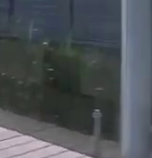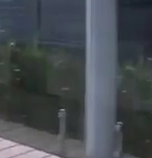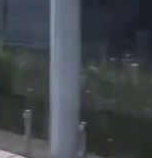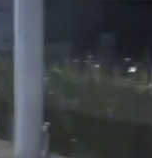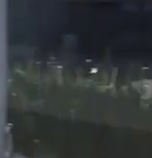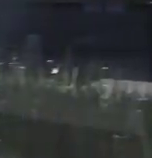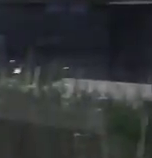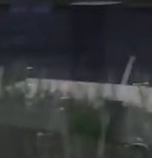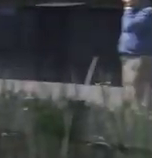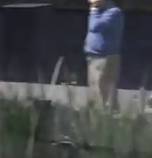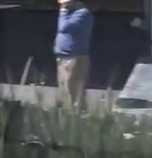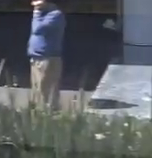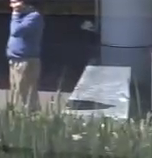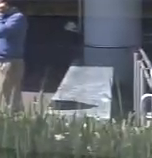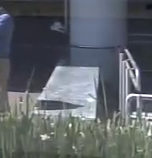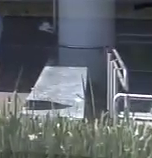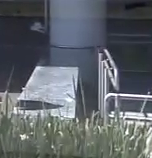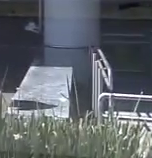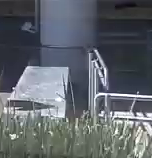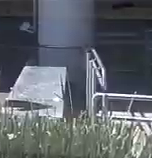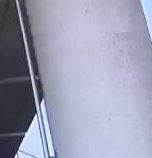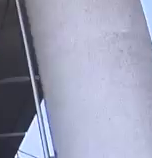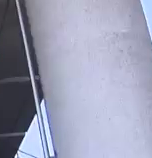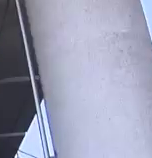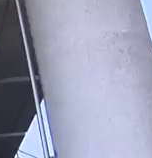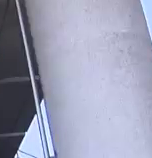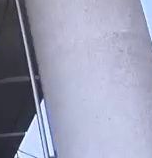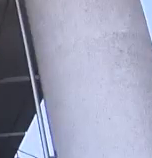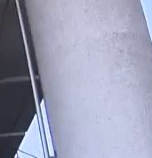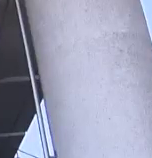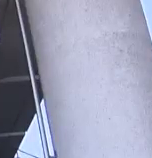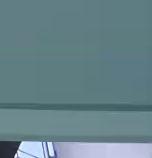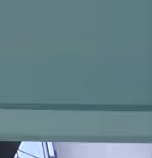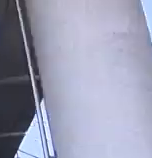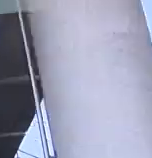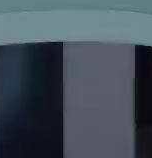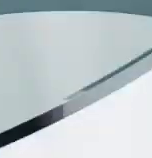cumplimiento. Para el canal del Poder Judicial de la Federación, Mario López Peña.